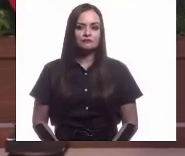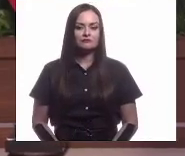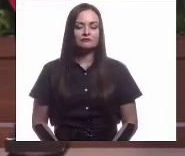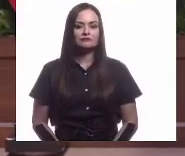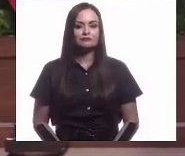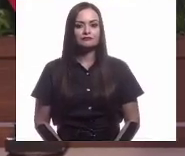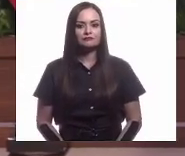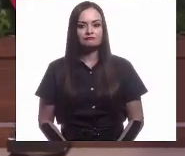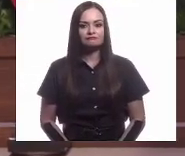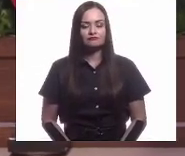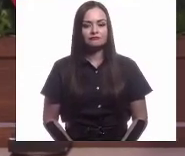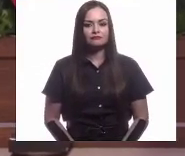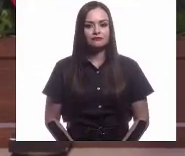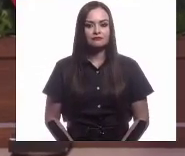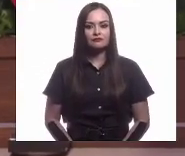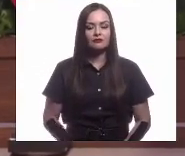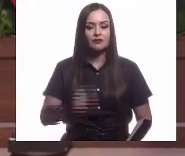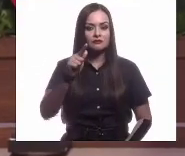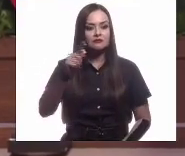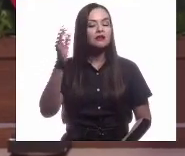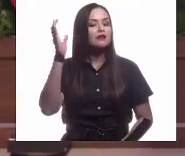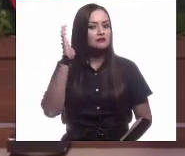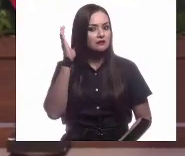Lo que acaban ustedes de escuchar,